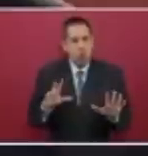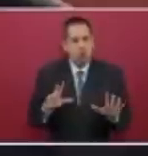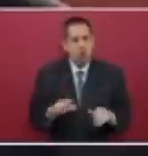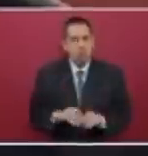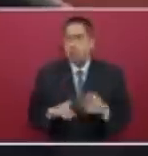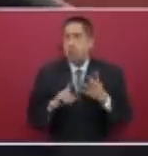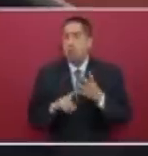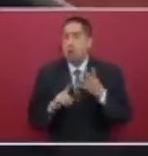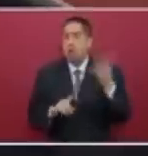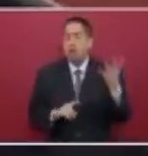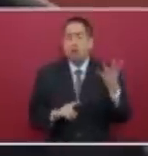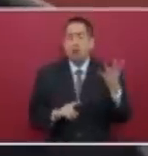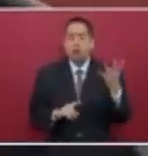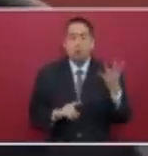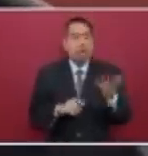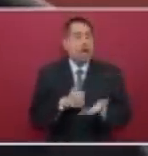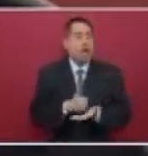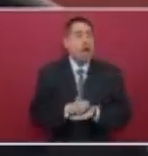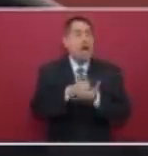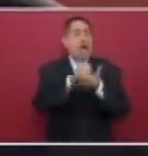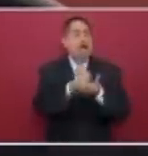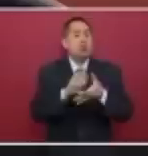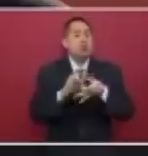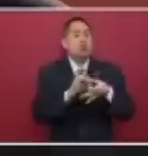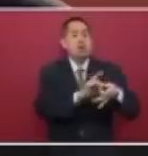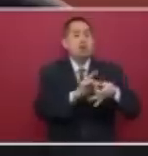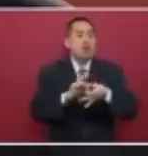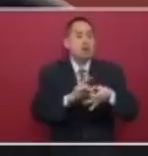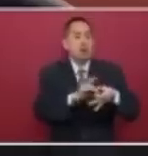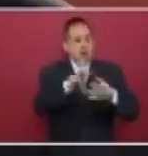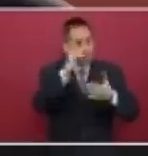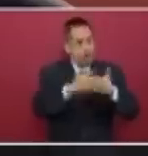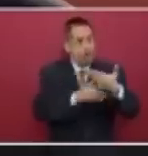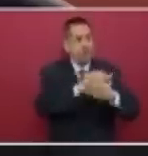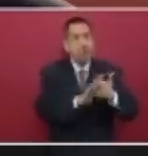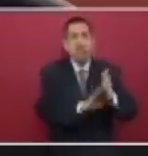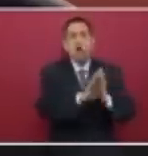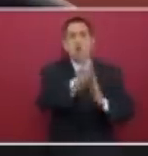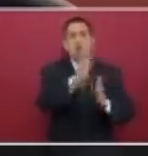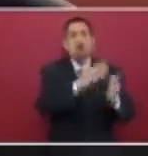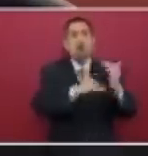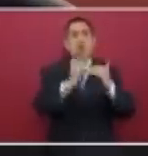4 cooperación para el desarrollo